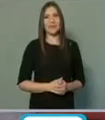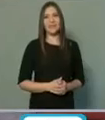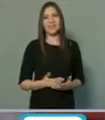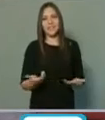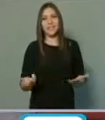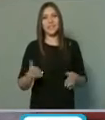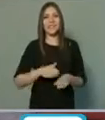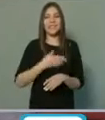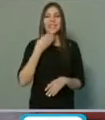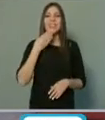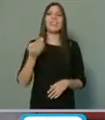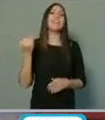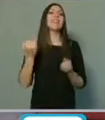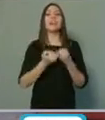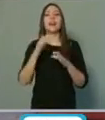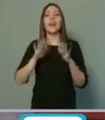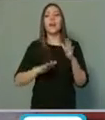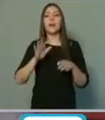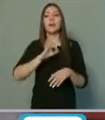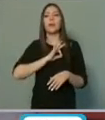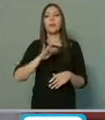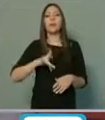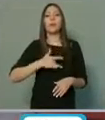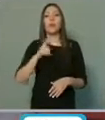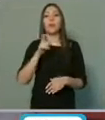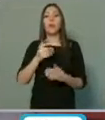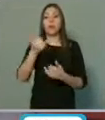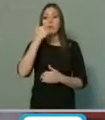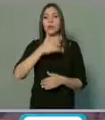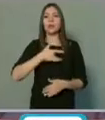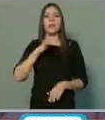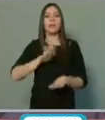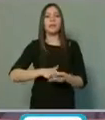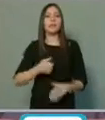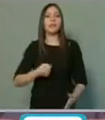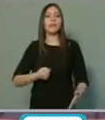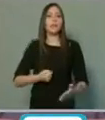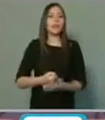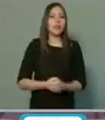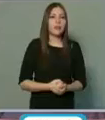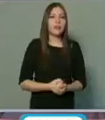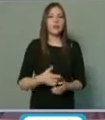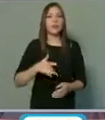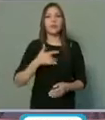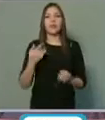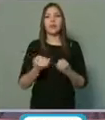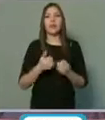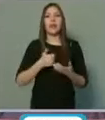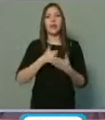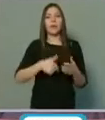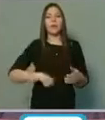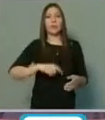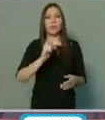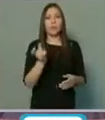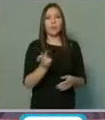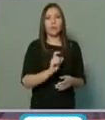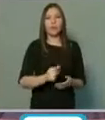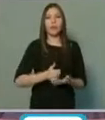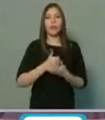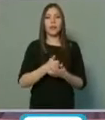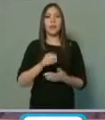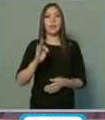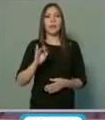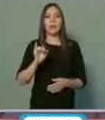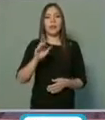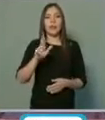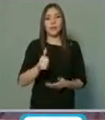real, ¿no? entonces también nos da mucha más saciedad al consumirla. Exacto, es el efecto saciedad, el efecto tránsito intestinal. Sabemos que la fibra